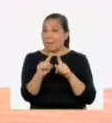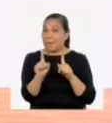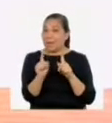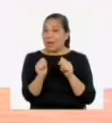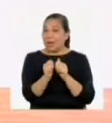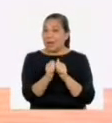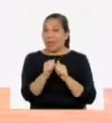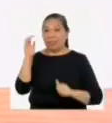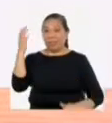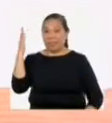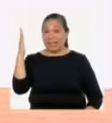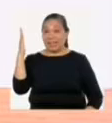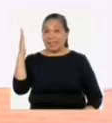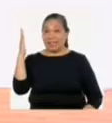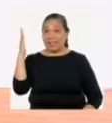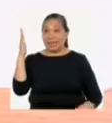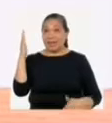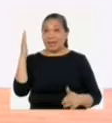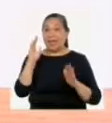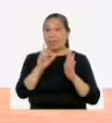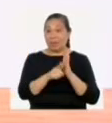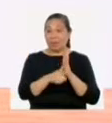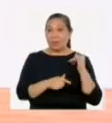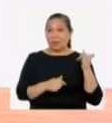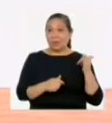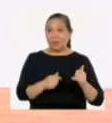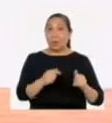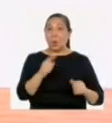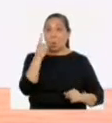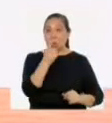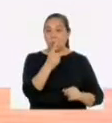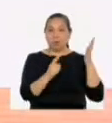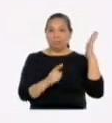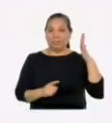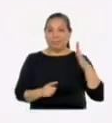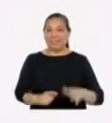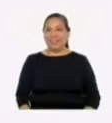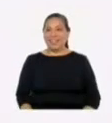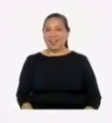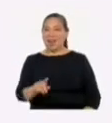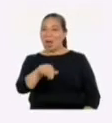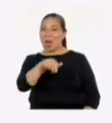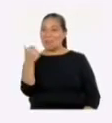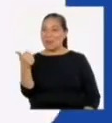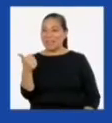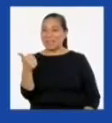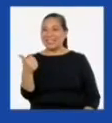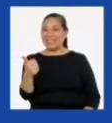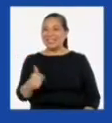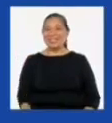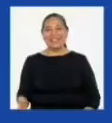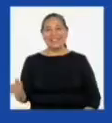pero ahora comienza con la mano derecha y luego con la izquierda haces 1, 2, 3. Nos vemos en la